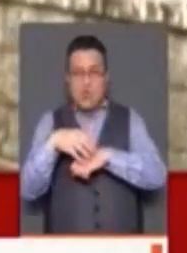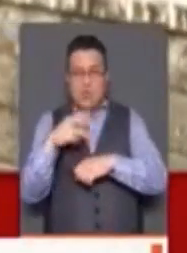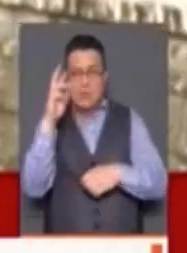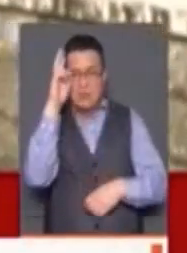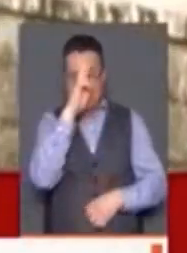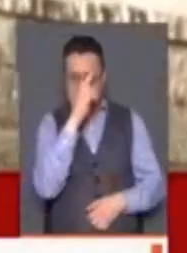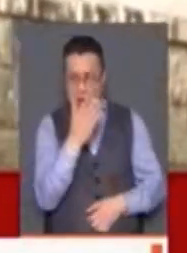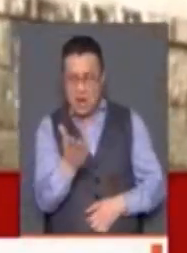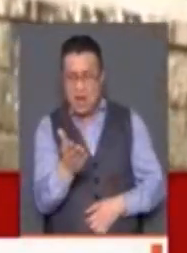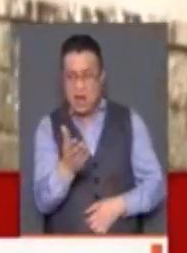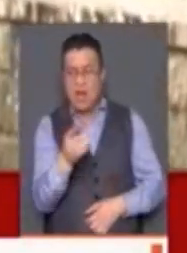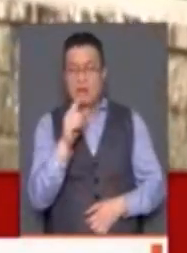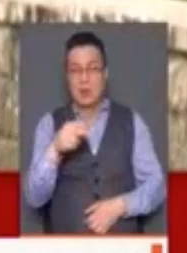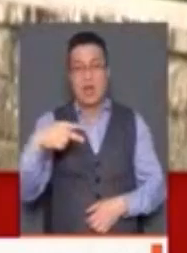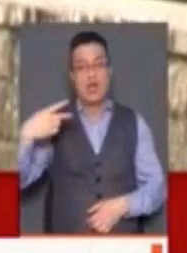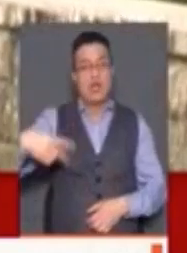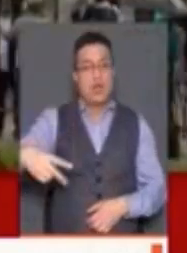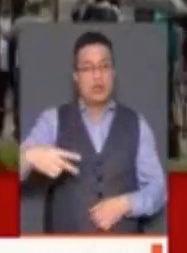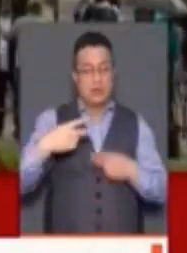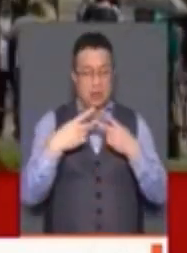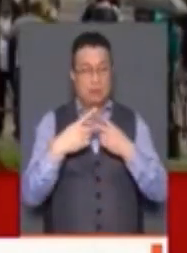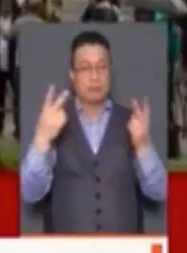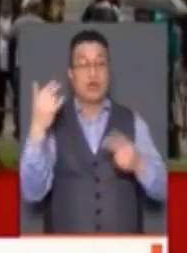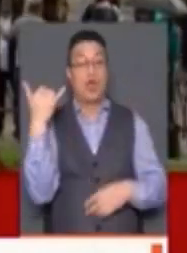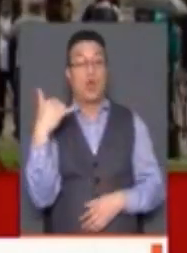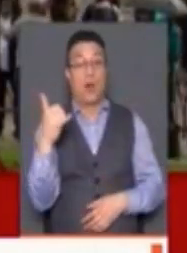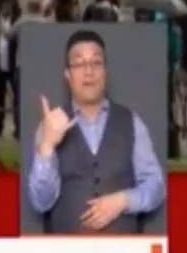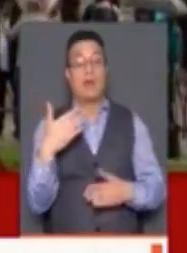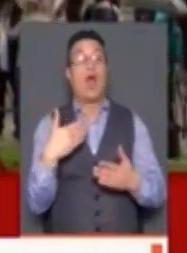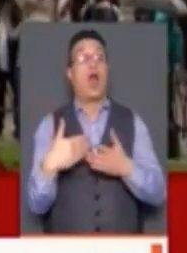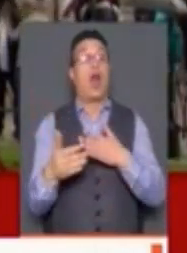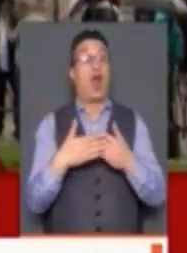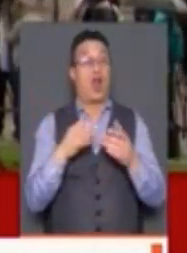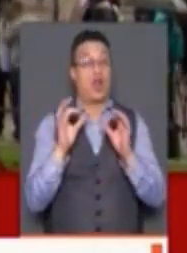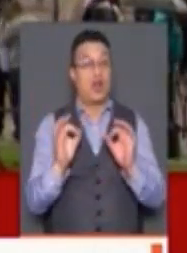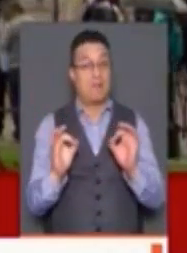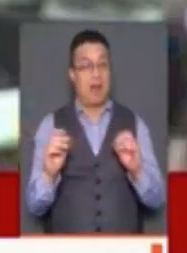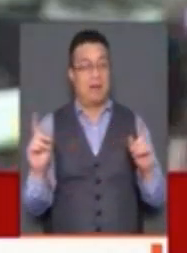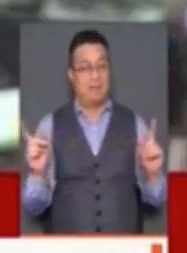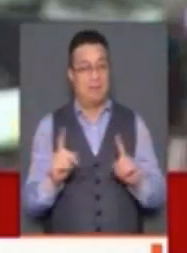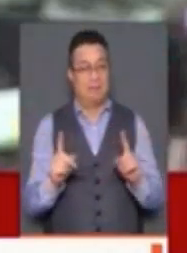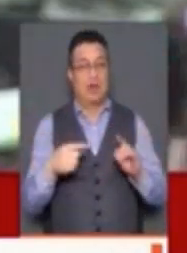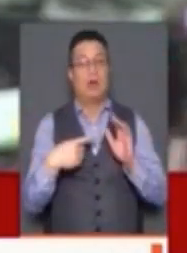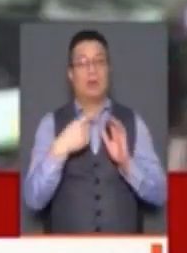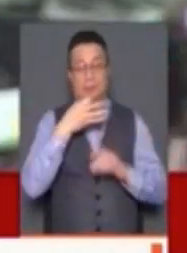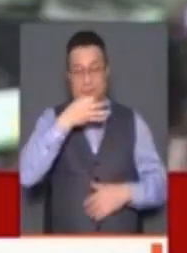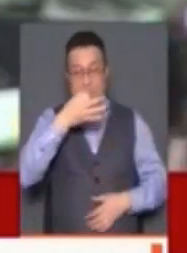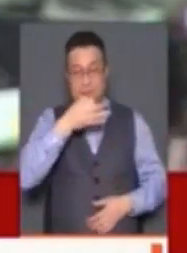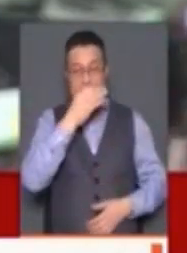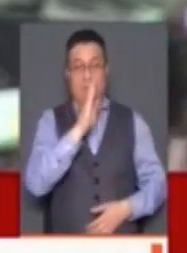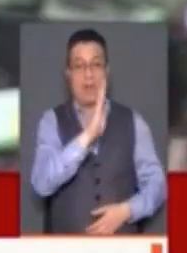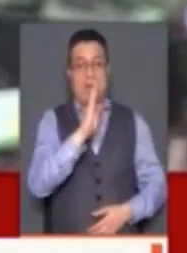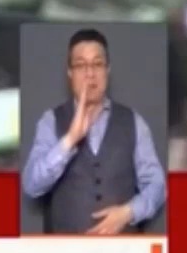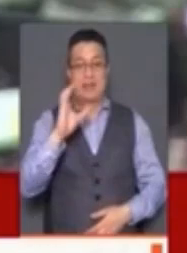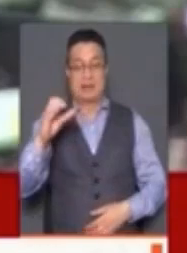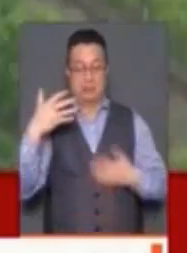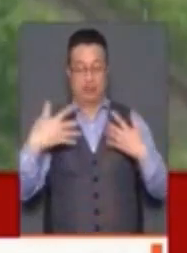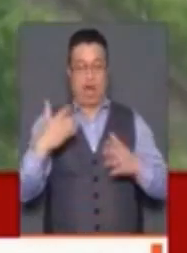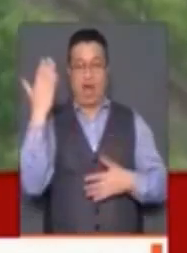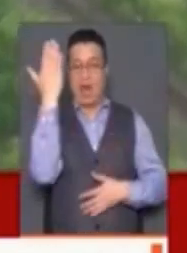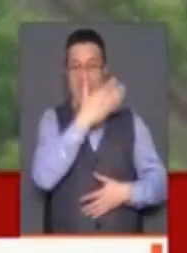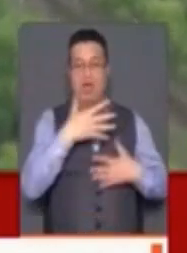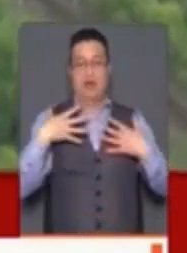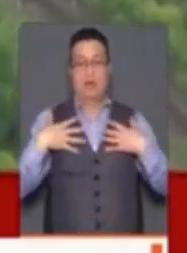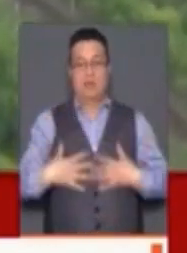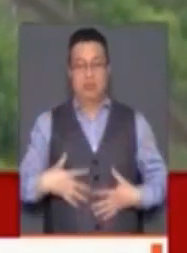El tono de la noticia para este jueves no era habitual para los británicos. Los presentadores de la BBC ya vestían de negro,